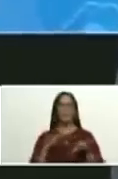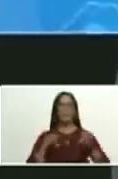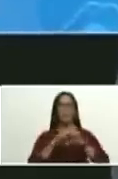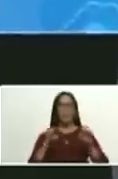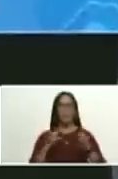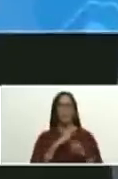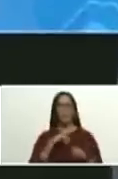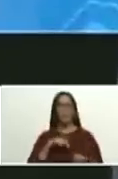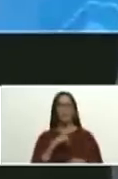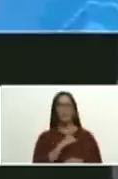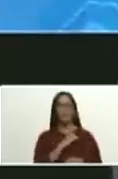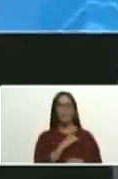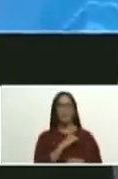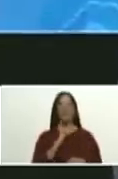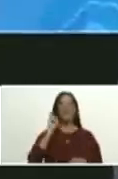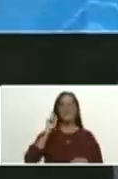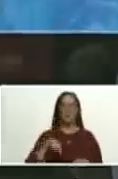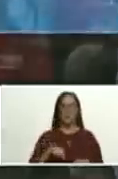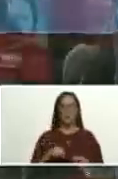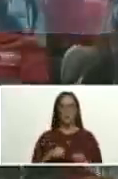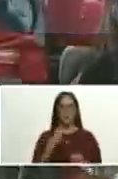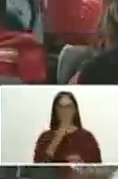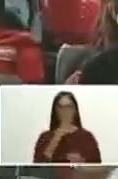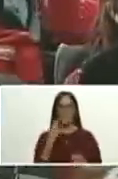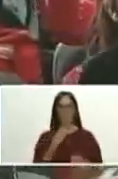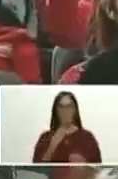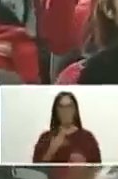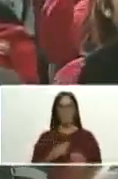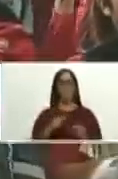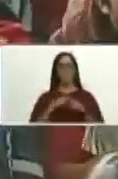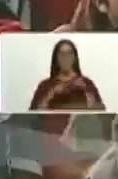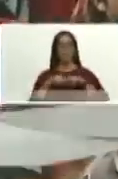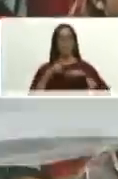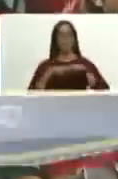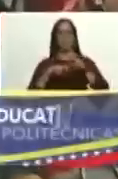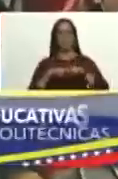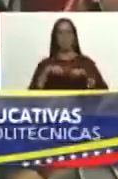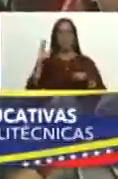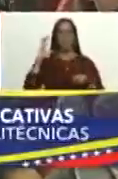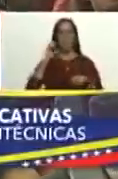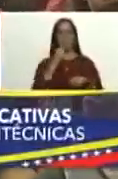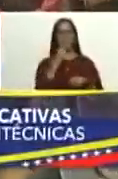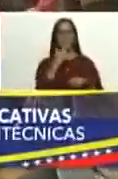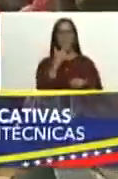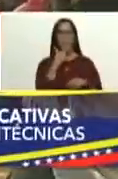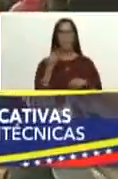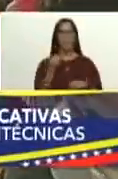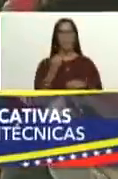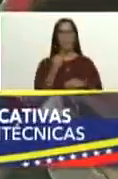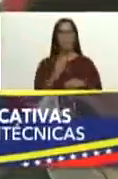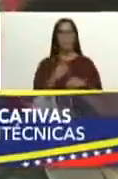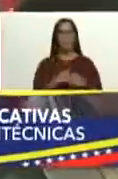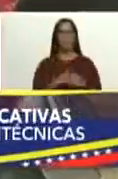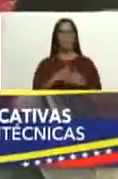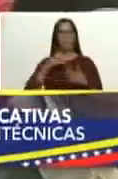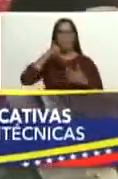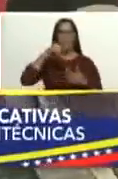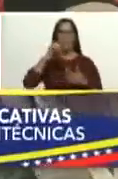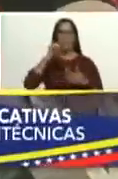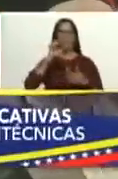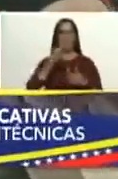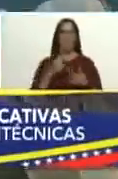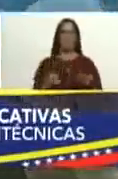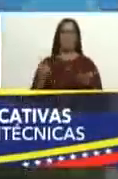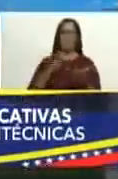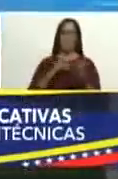nuestras universidades también comprometidas en la construcción de esta patria bonita. Como lo ha dicho José Uray, le devolvemos el